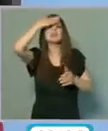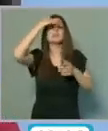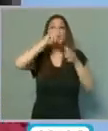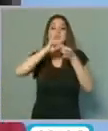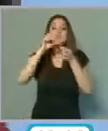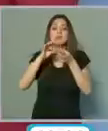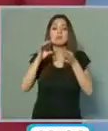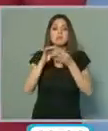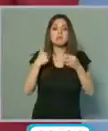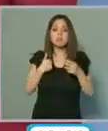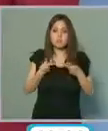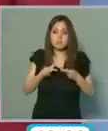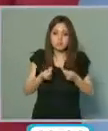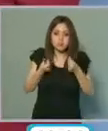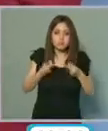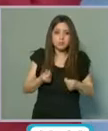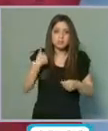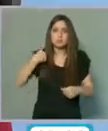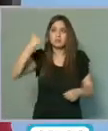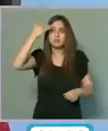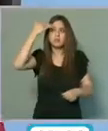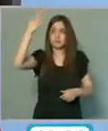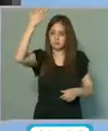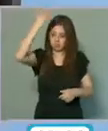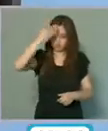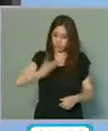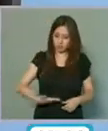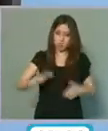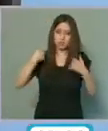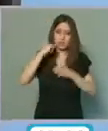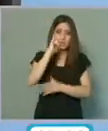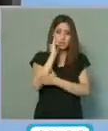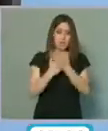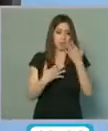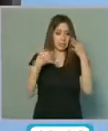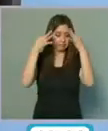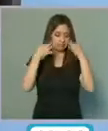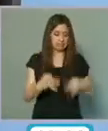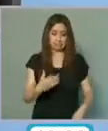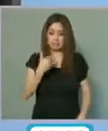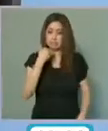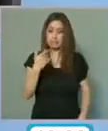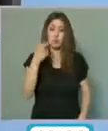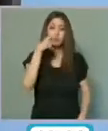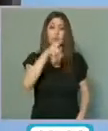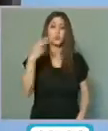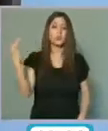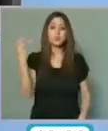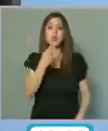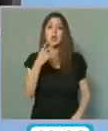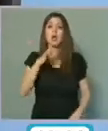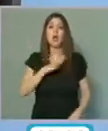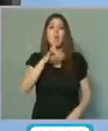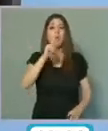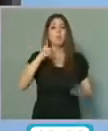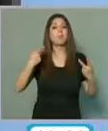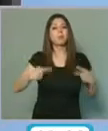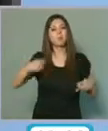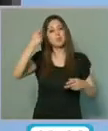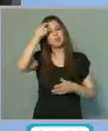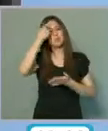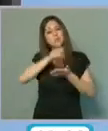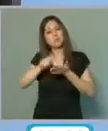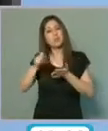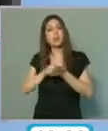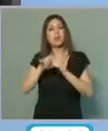y empiezas a gastar y a invertir demasiado para que tu imagen esté perfecta y que tú necesitas, por ahí hay un autor que te menciona que cada vez que tienes